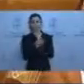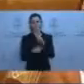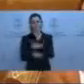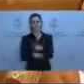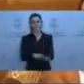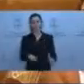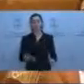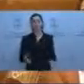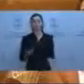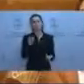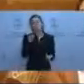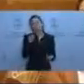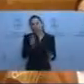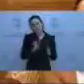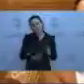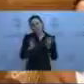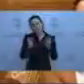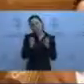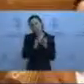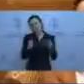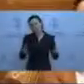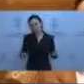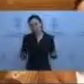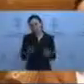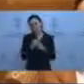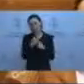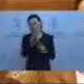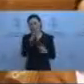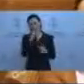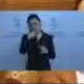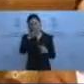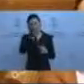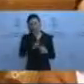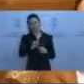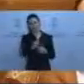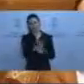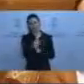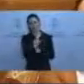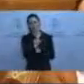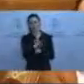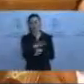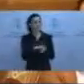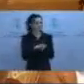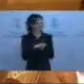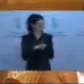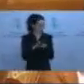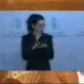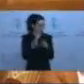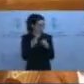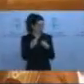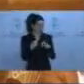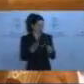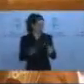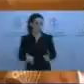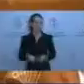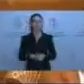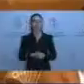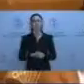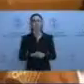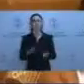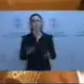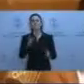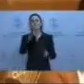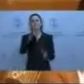Pero además, mire, es especialmente grave, y le voy a hablar por qué no me creo, entre comillas, y perdóneme lo que me ha contado, porque este alto